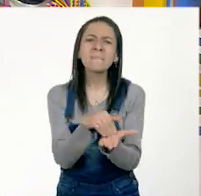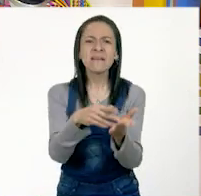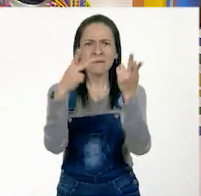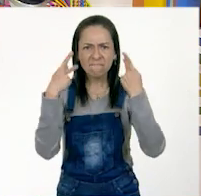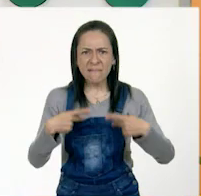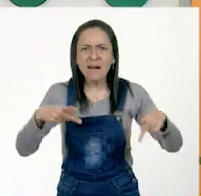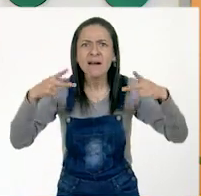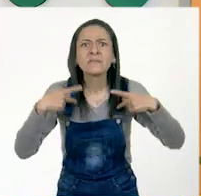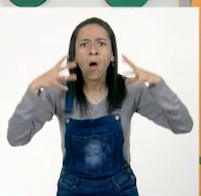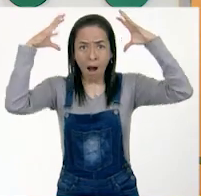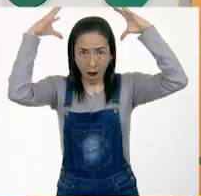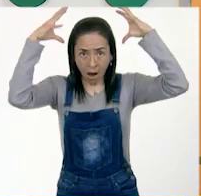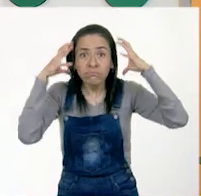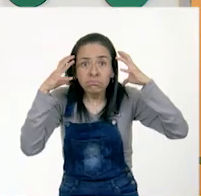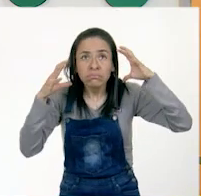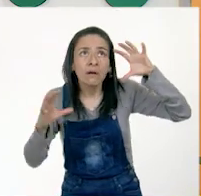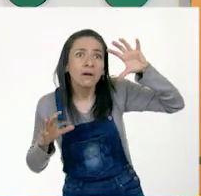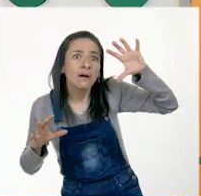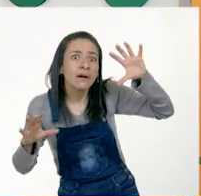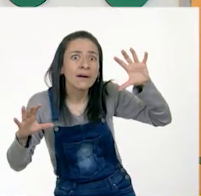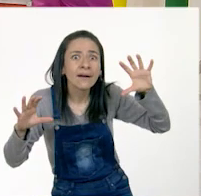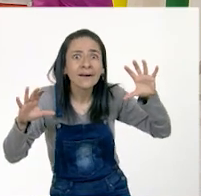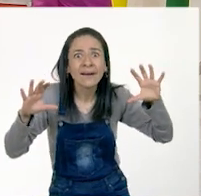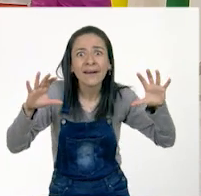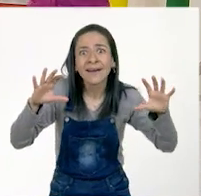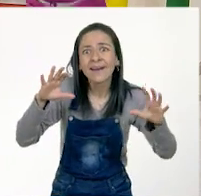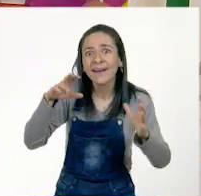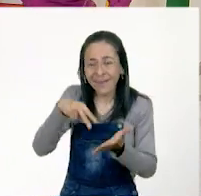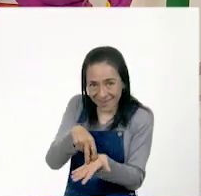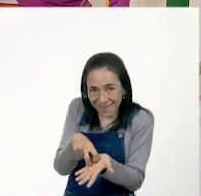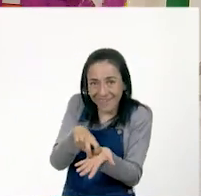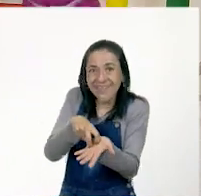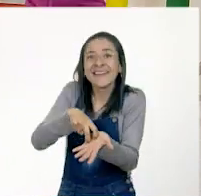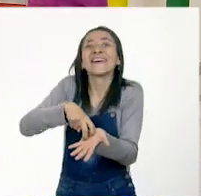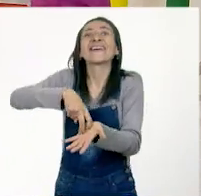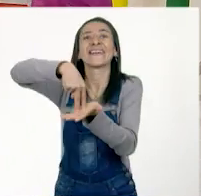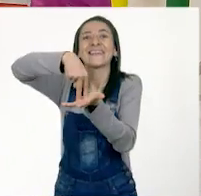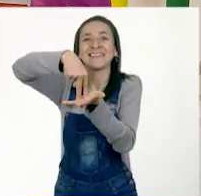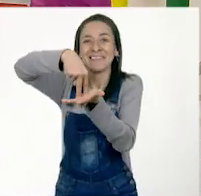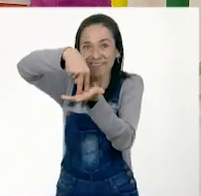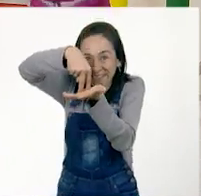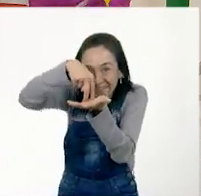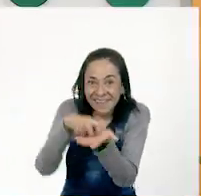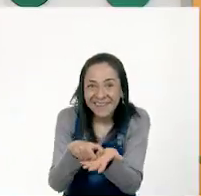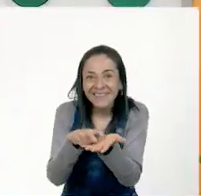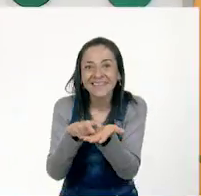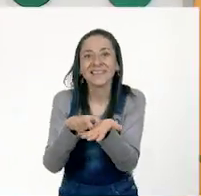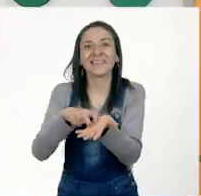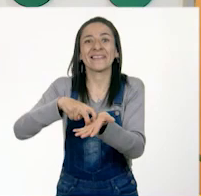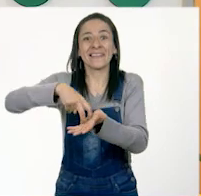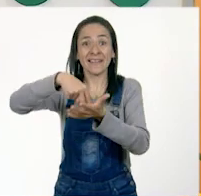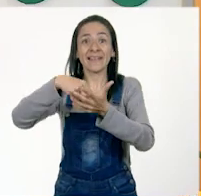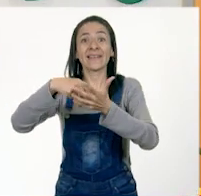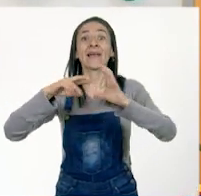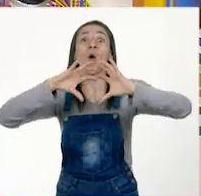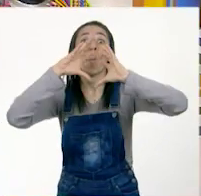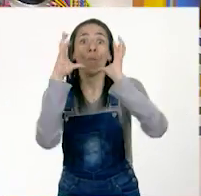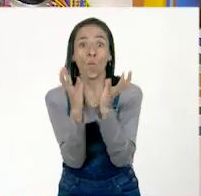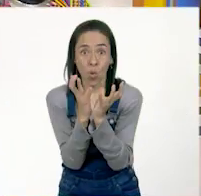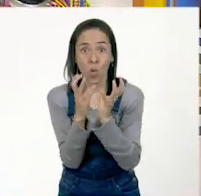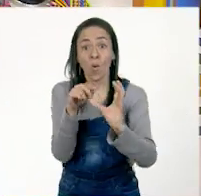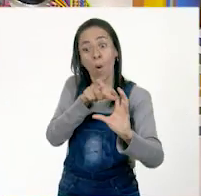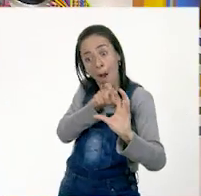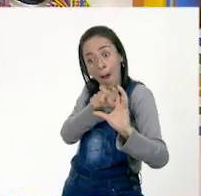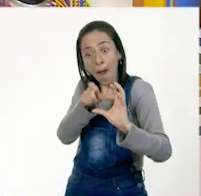se columpiaban sobre los aros de un planeta. Como